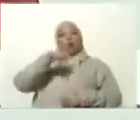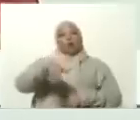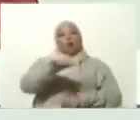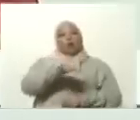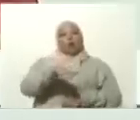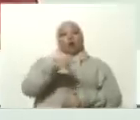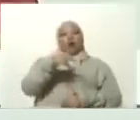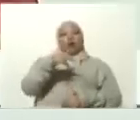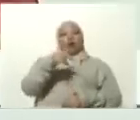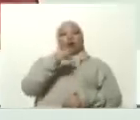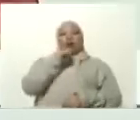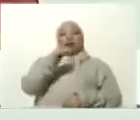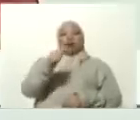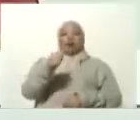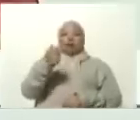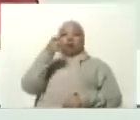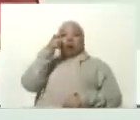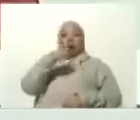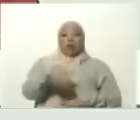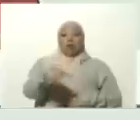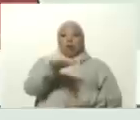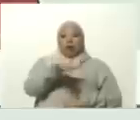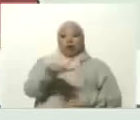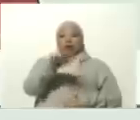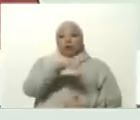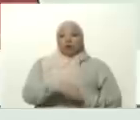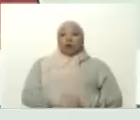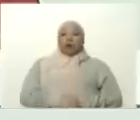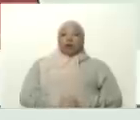le tienen terror al pueblo.